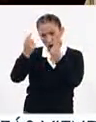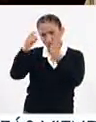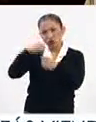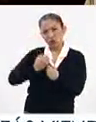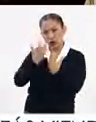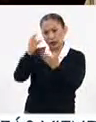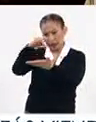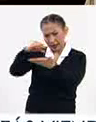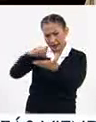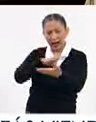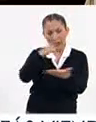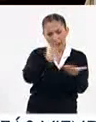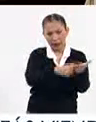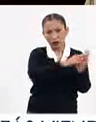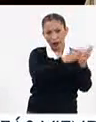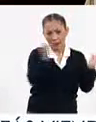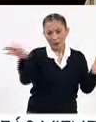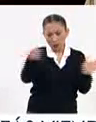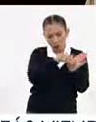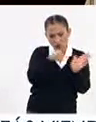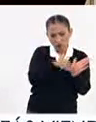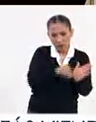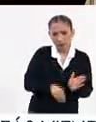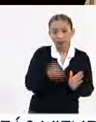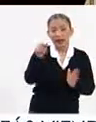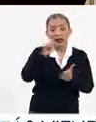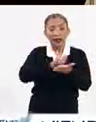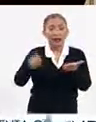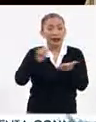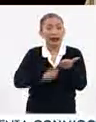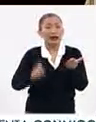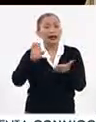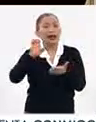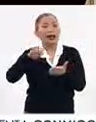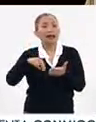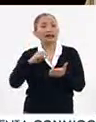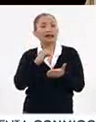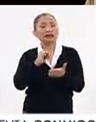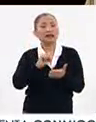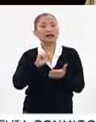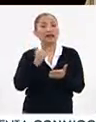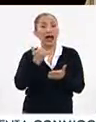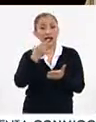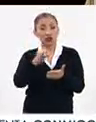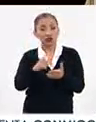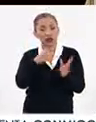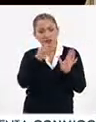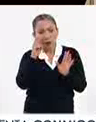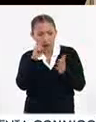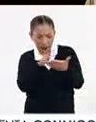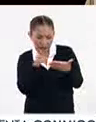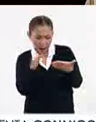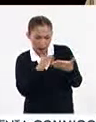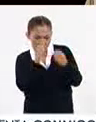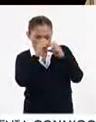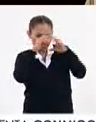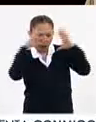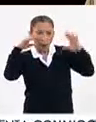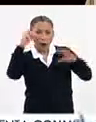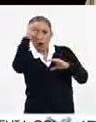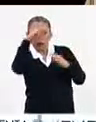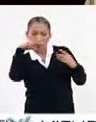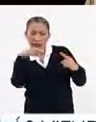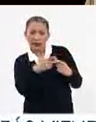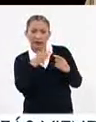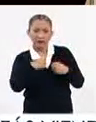exacto. permea siempre la poesía. Son ensayos, pero Sí. son caminos sonoros que nos hacen ver las cosas de otra manera.